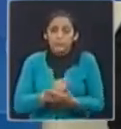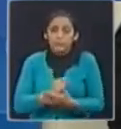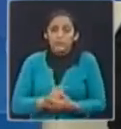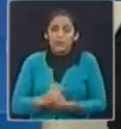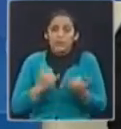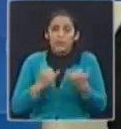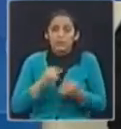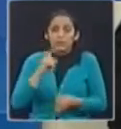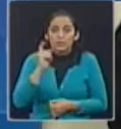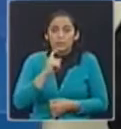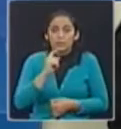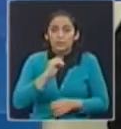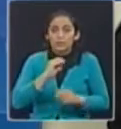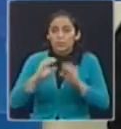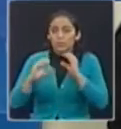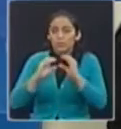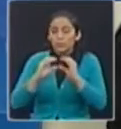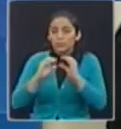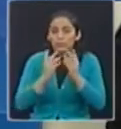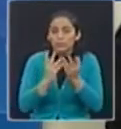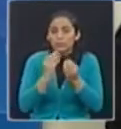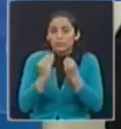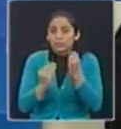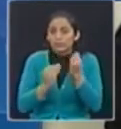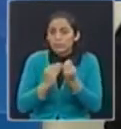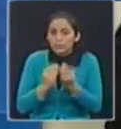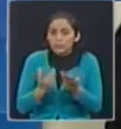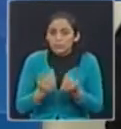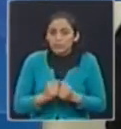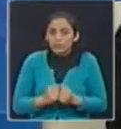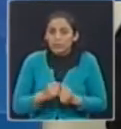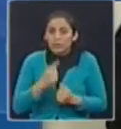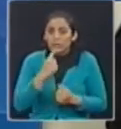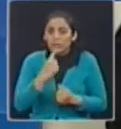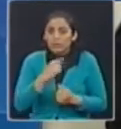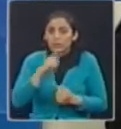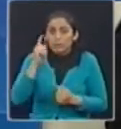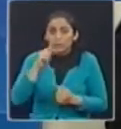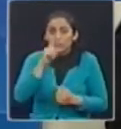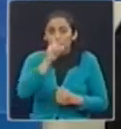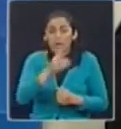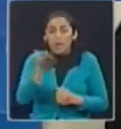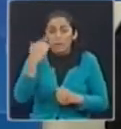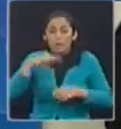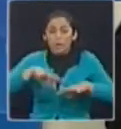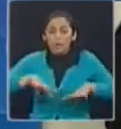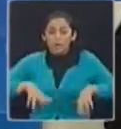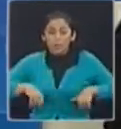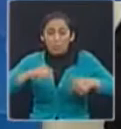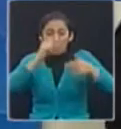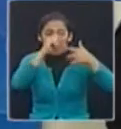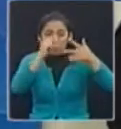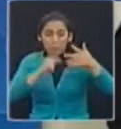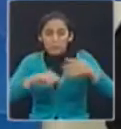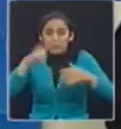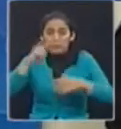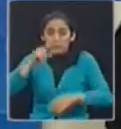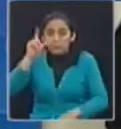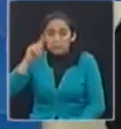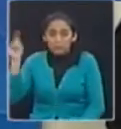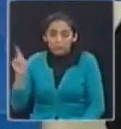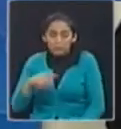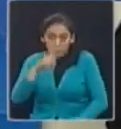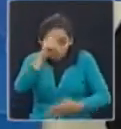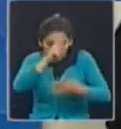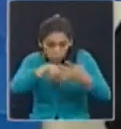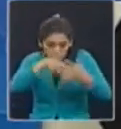CREO están planteando, que es una profunda auditoría a los casos de corrupción, el trabajar por los ciudadanos que más lo necesitan